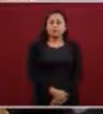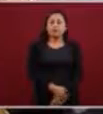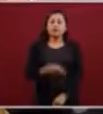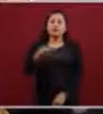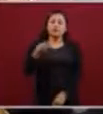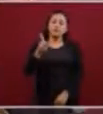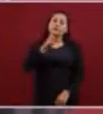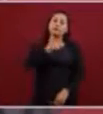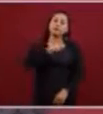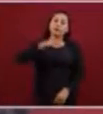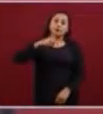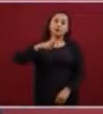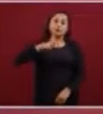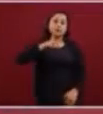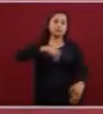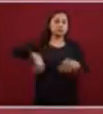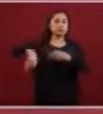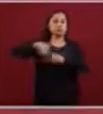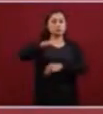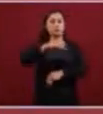responsables, profesionales,